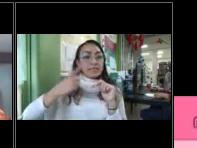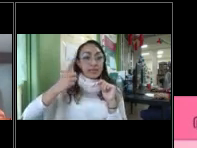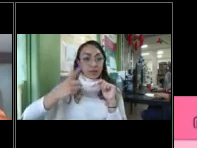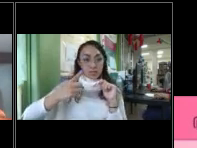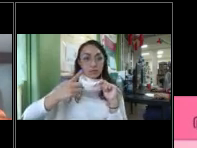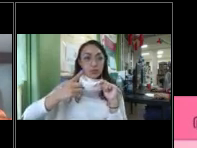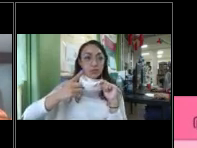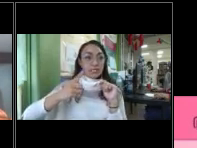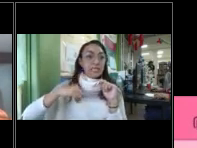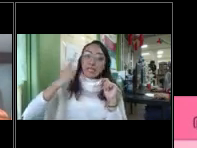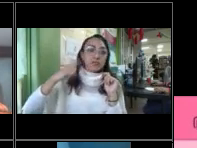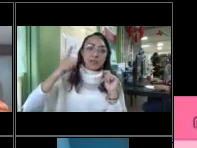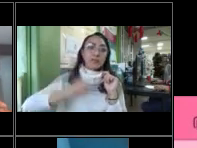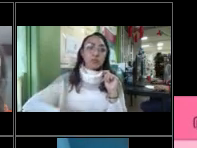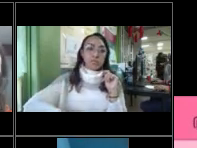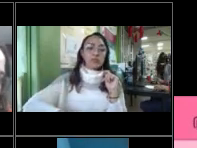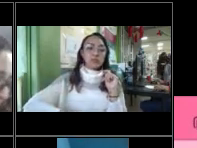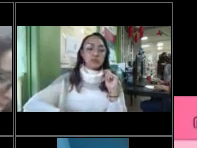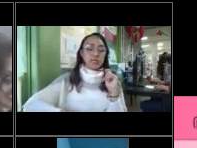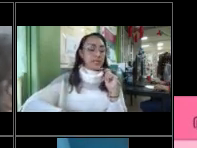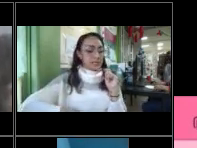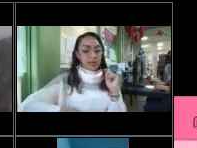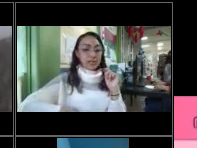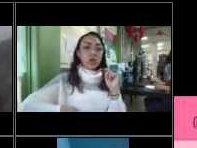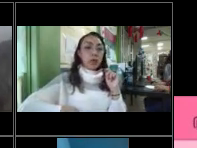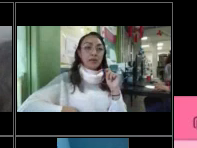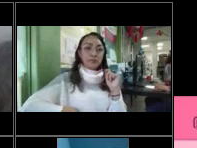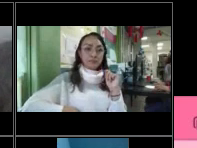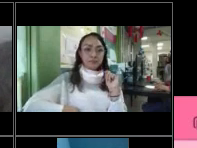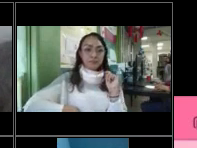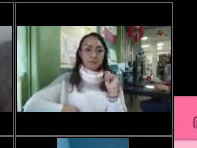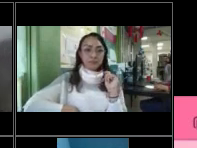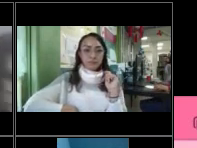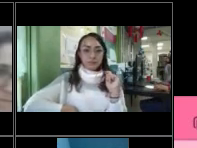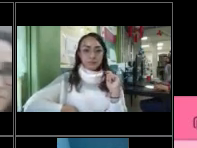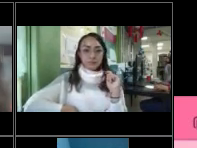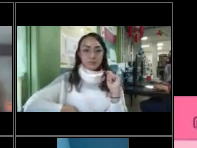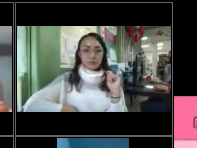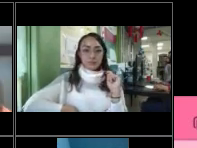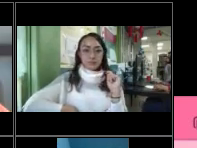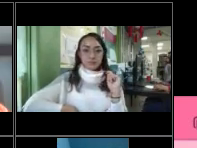Hay señas que ya usamos y que no sabemos qué son señas. La seña de escoba.